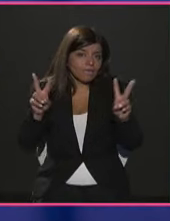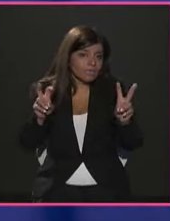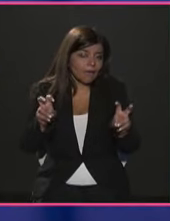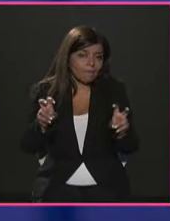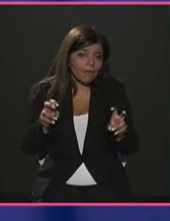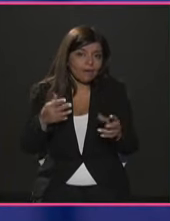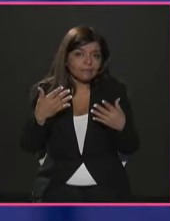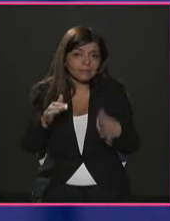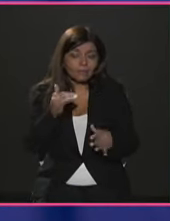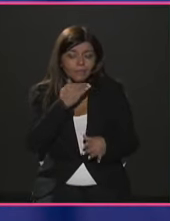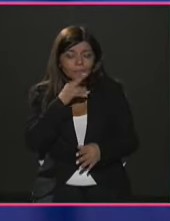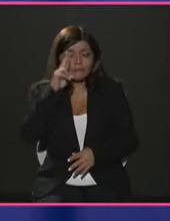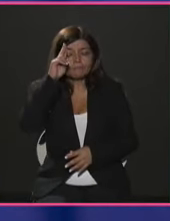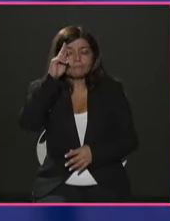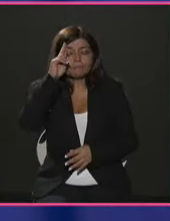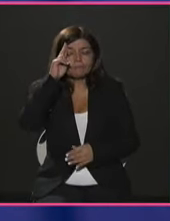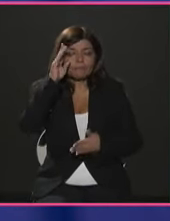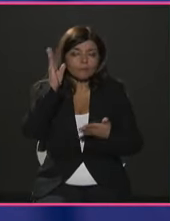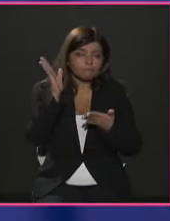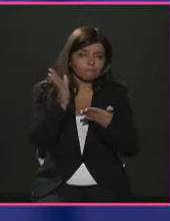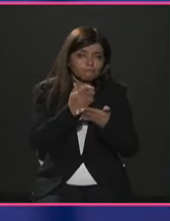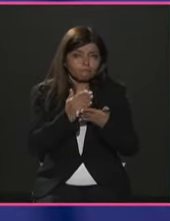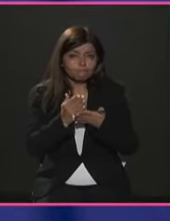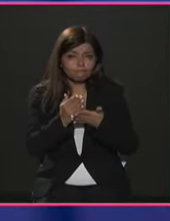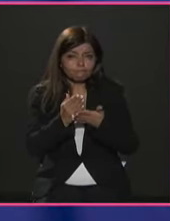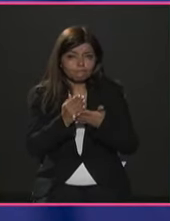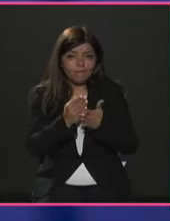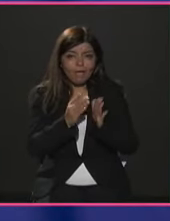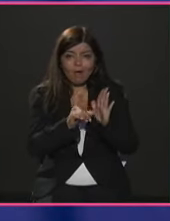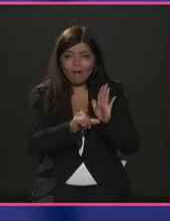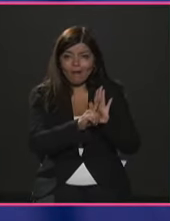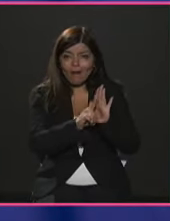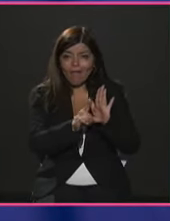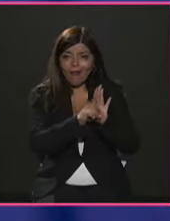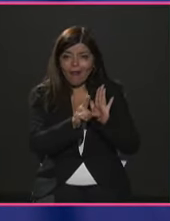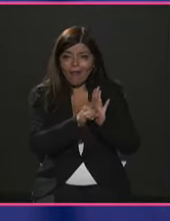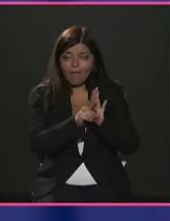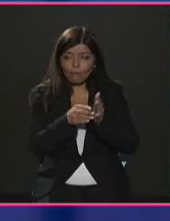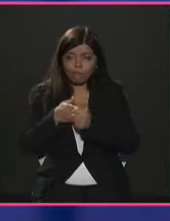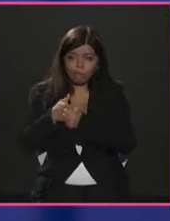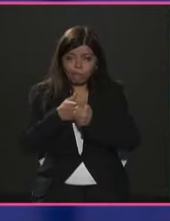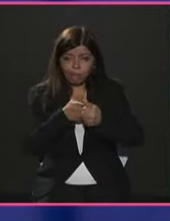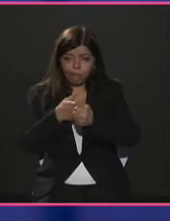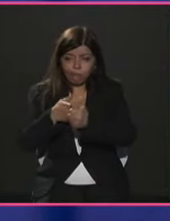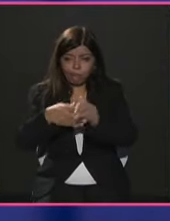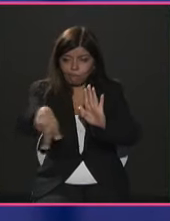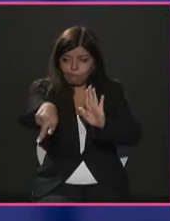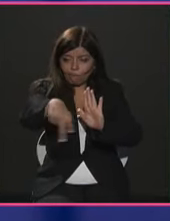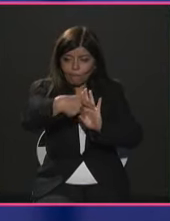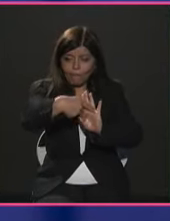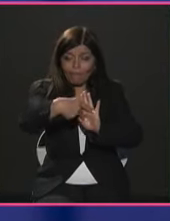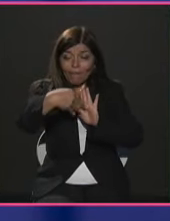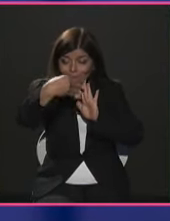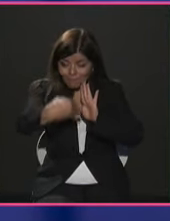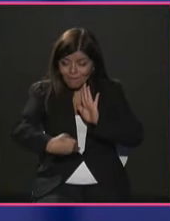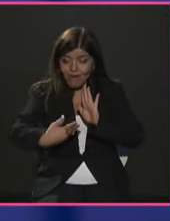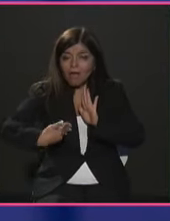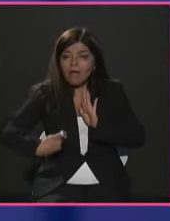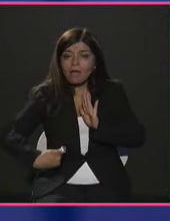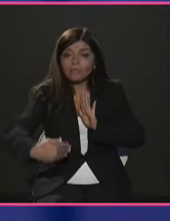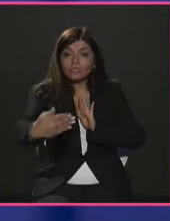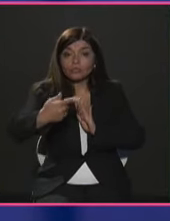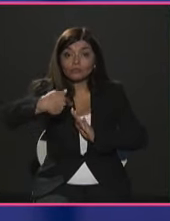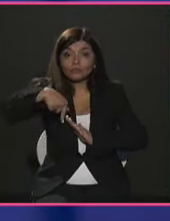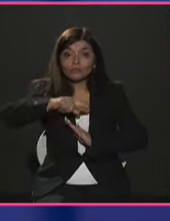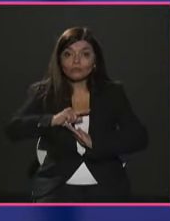inmediatamente nos ponemos a elaborar una regulación una ley una directiva una norma sí somos un poder